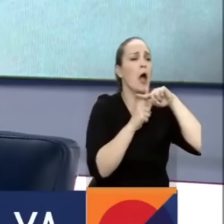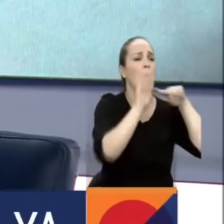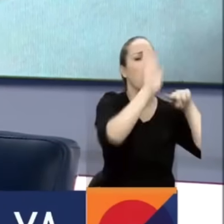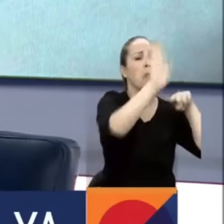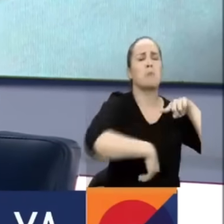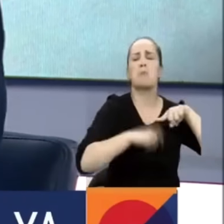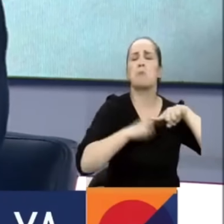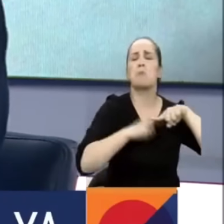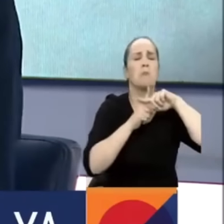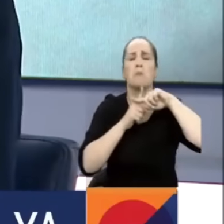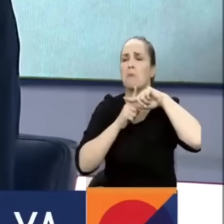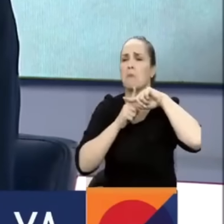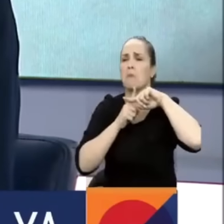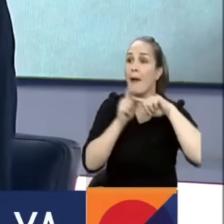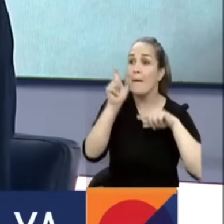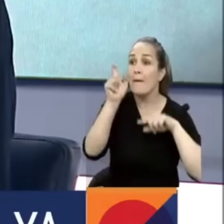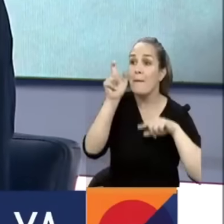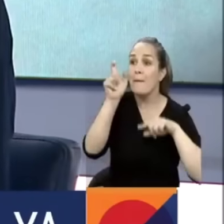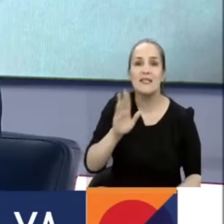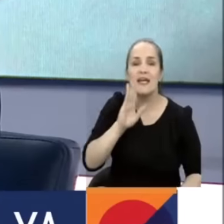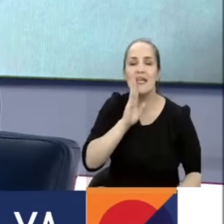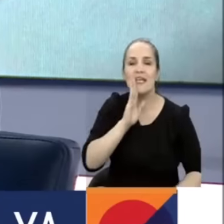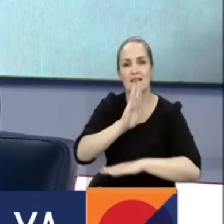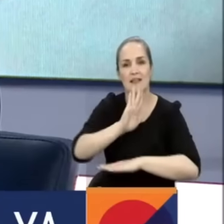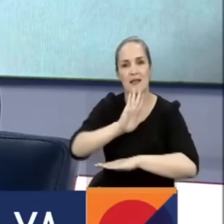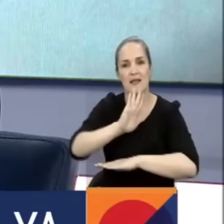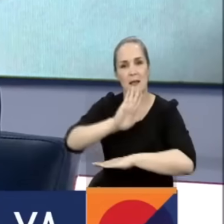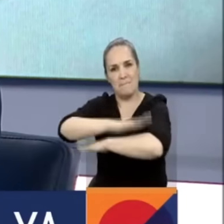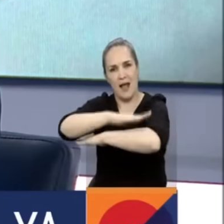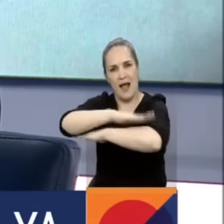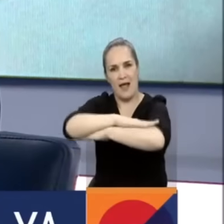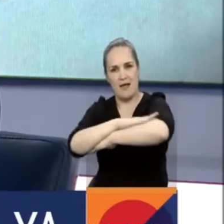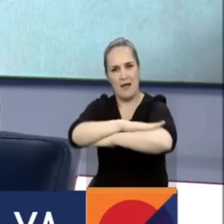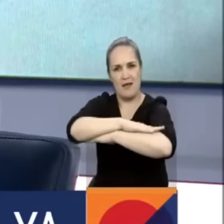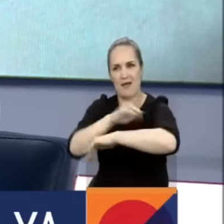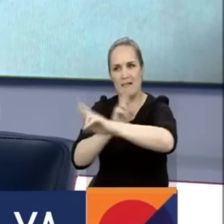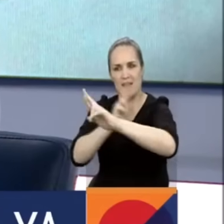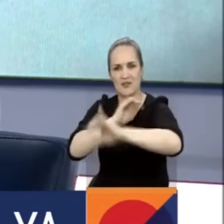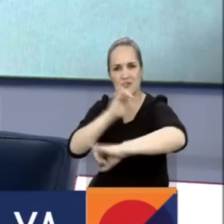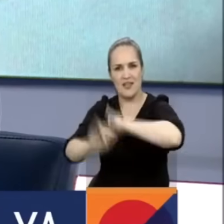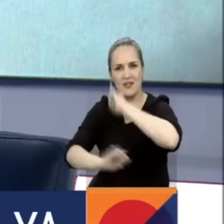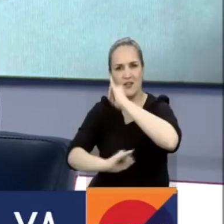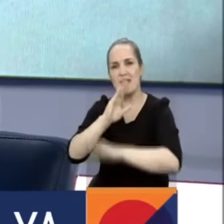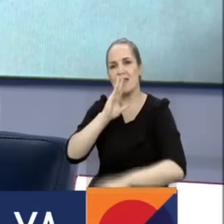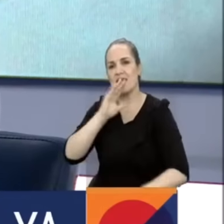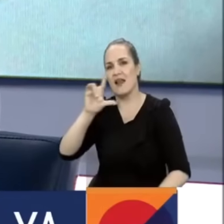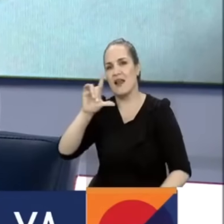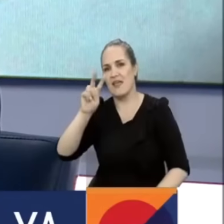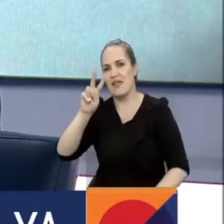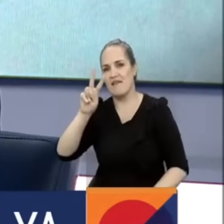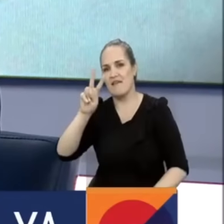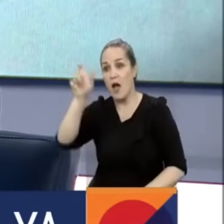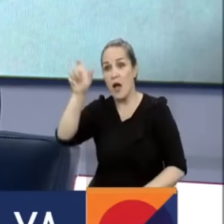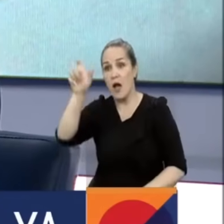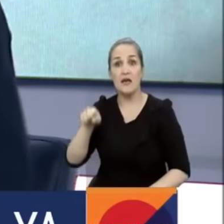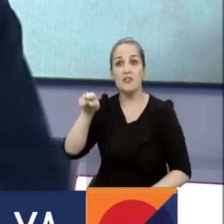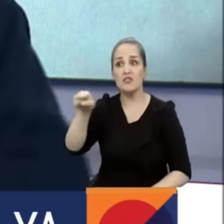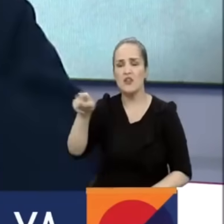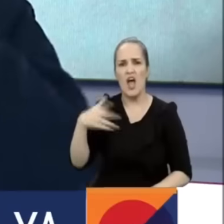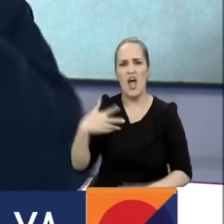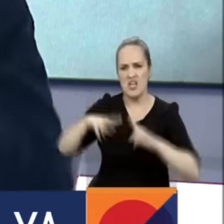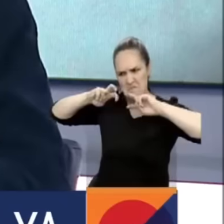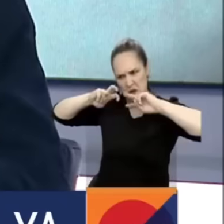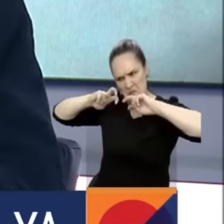un hombre como Álvaro Leiva Durán, ministro de Relaciones Exteriores y el canciller de la República, justamente